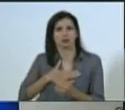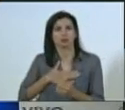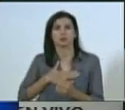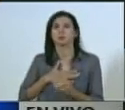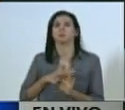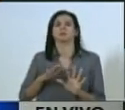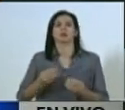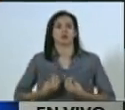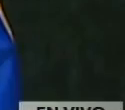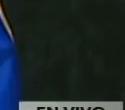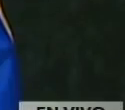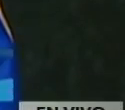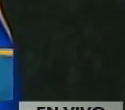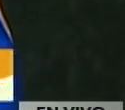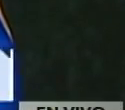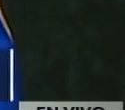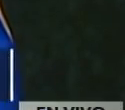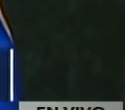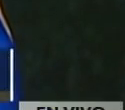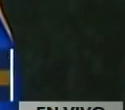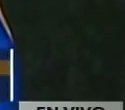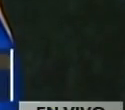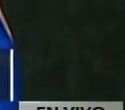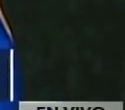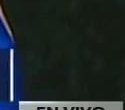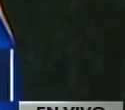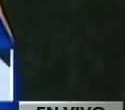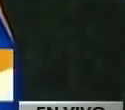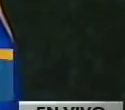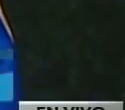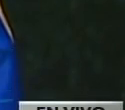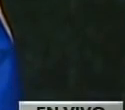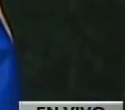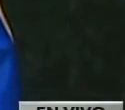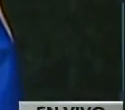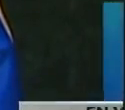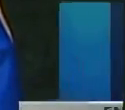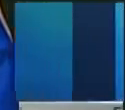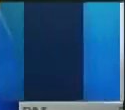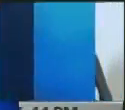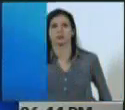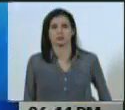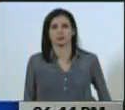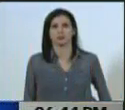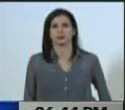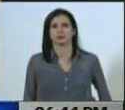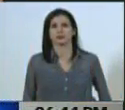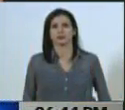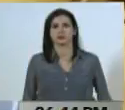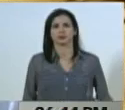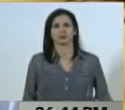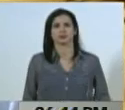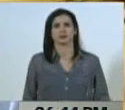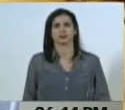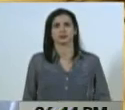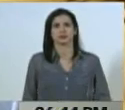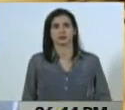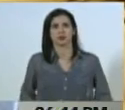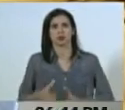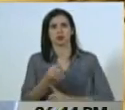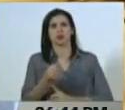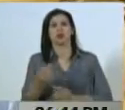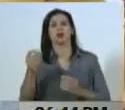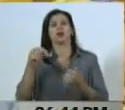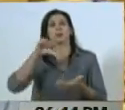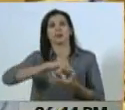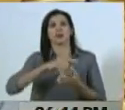fuente de inspiración, sino fueron determinantes para lograr finalmente el acuerdo en Viena en